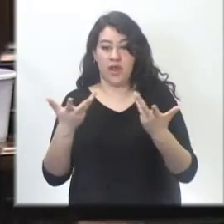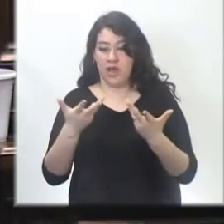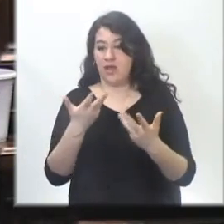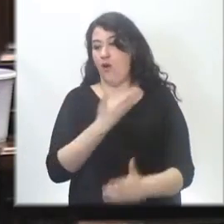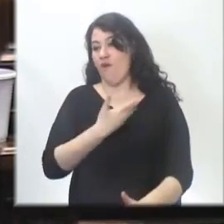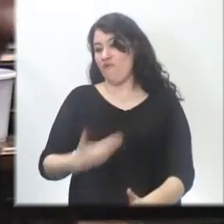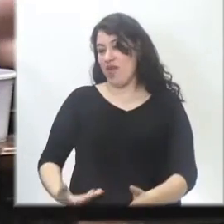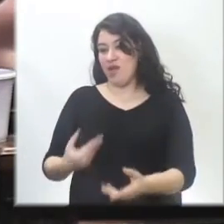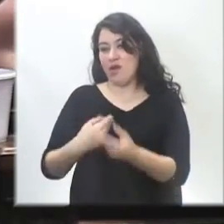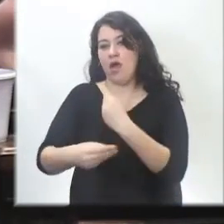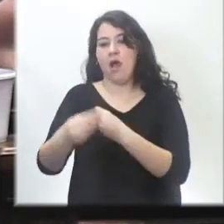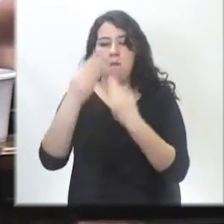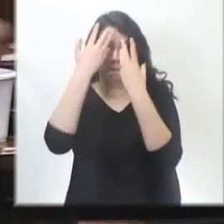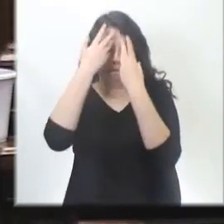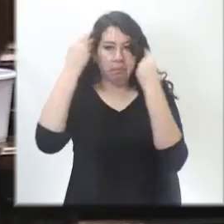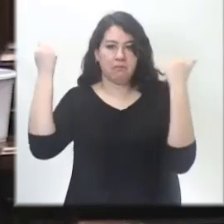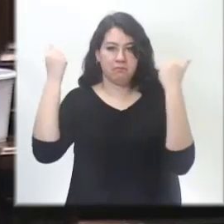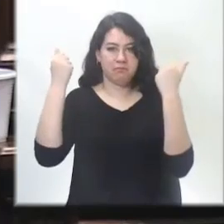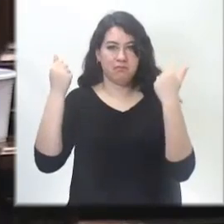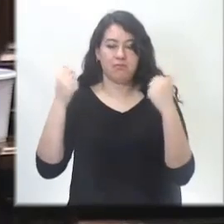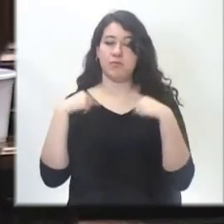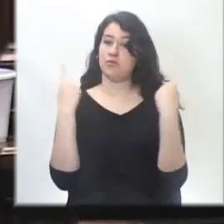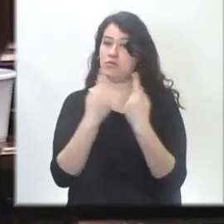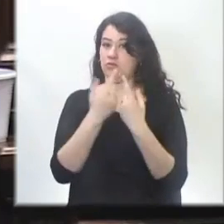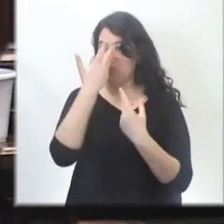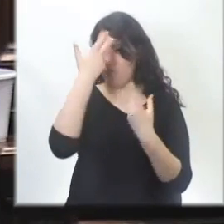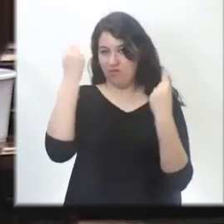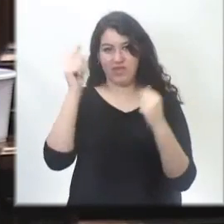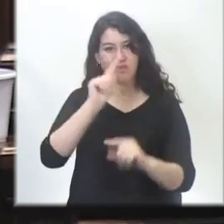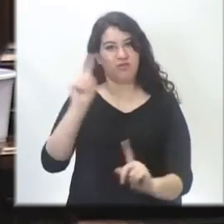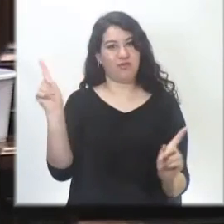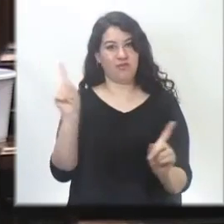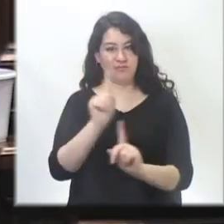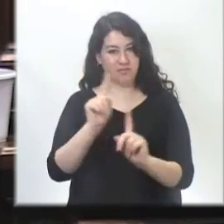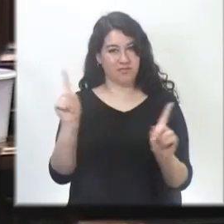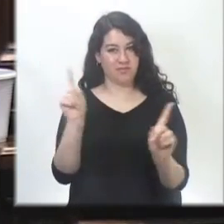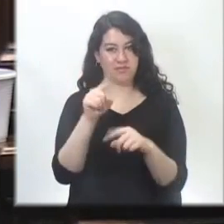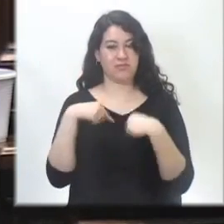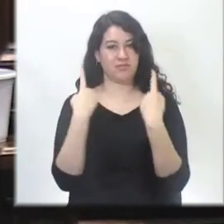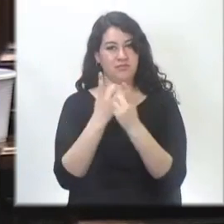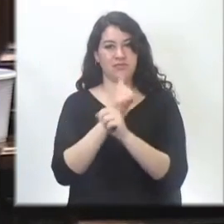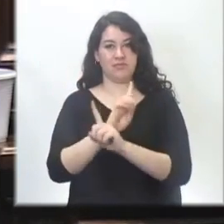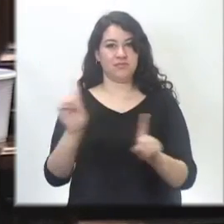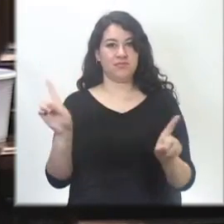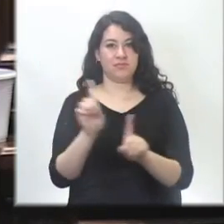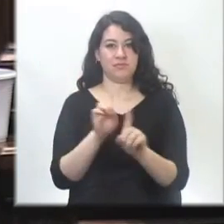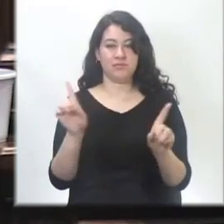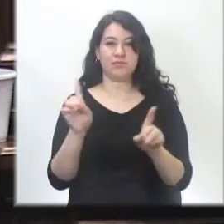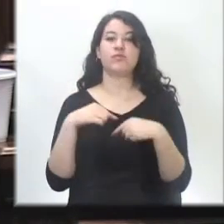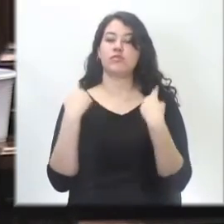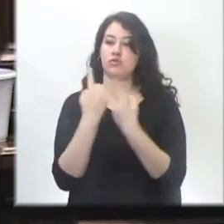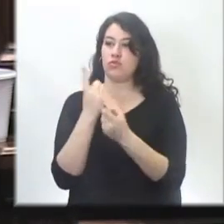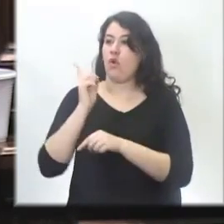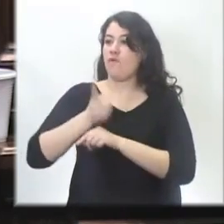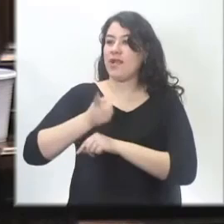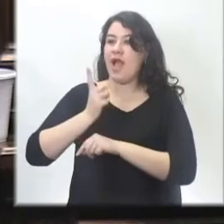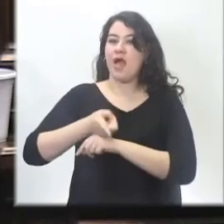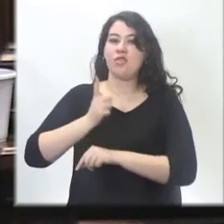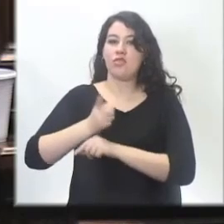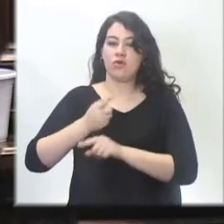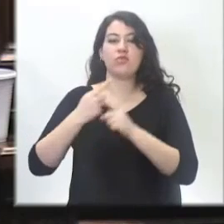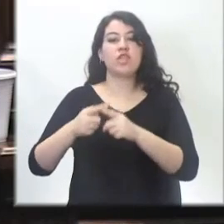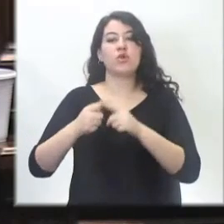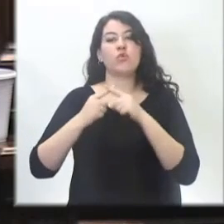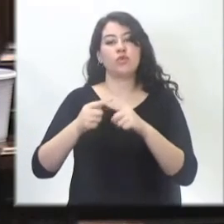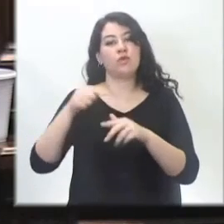gobierno se olvidaron de eso. Pero nosotros no. Nosotros no. Y tenemos la obligación de discutir